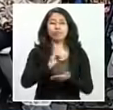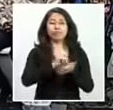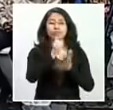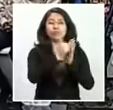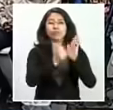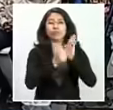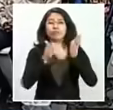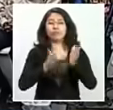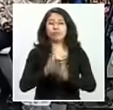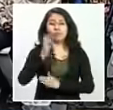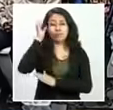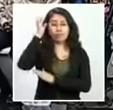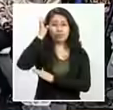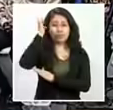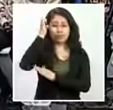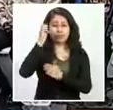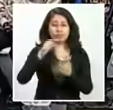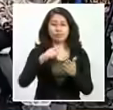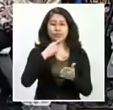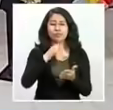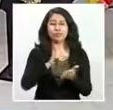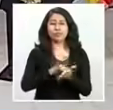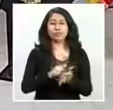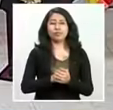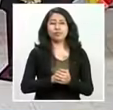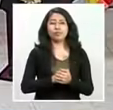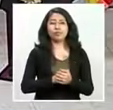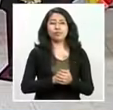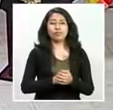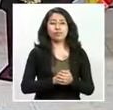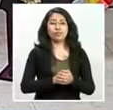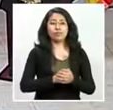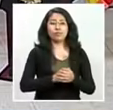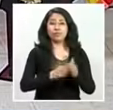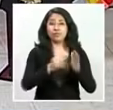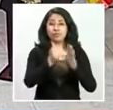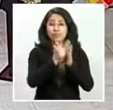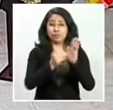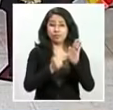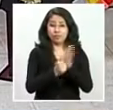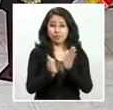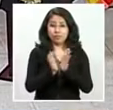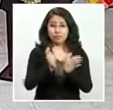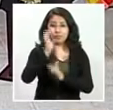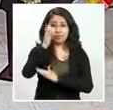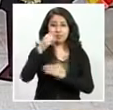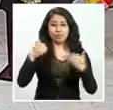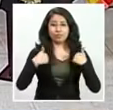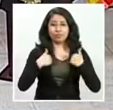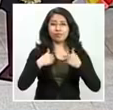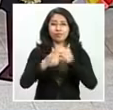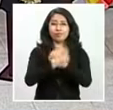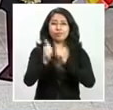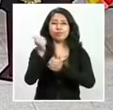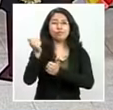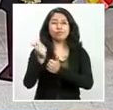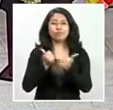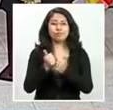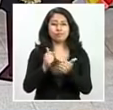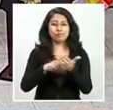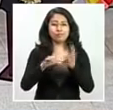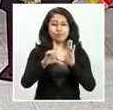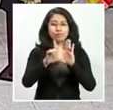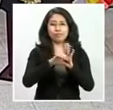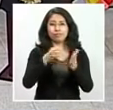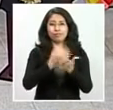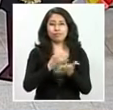Procuraduría General del Estado dispone que la Procuraduría General del Estado goza de autonomía administrativa, presupuestaria y financiera